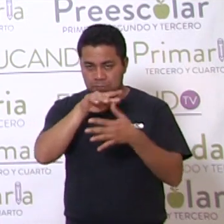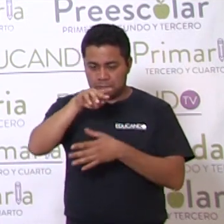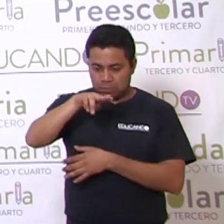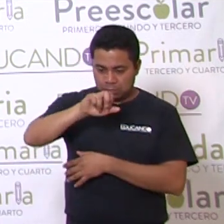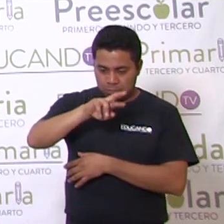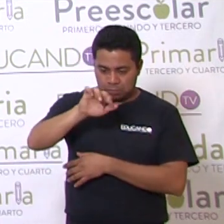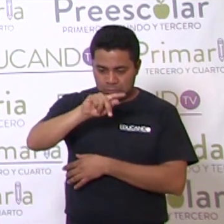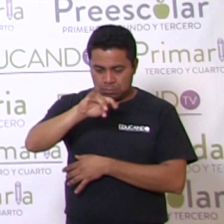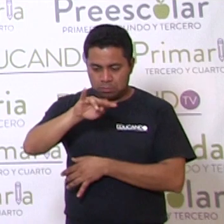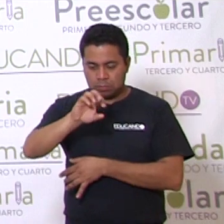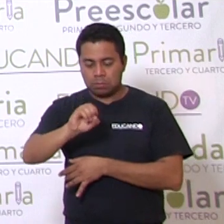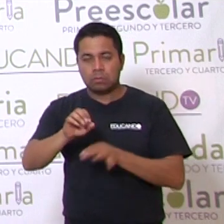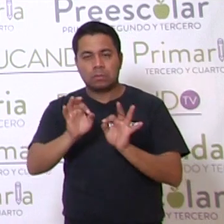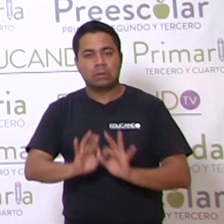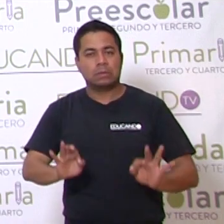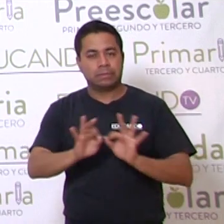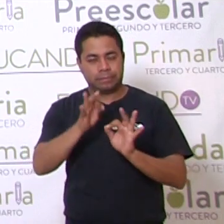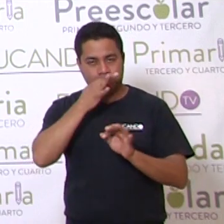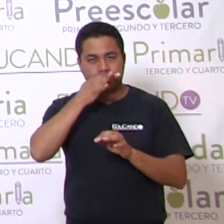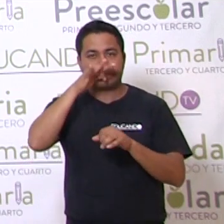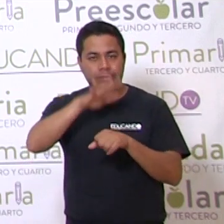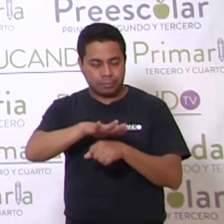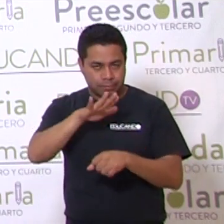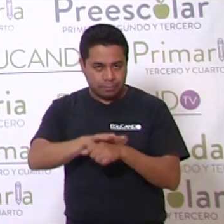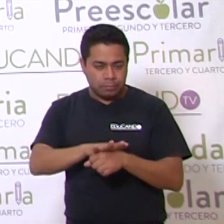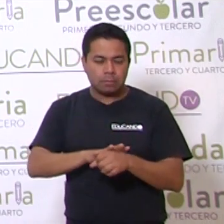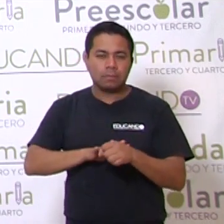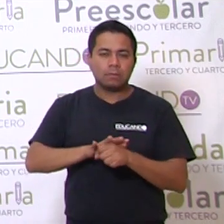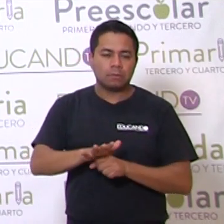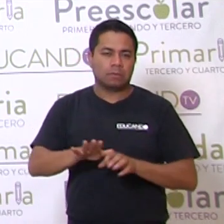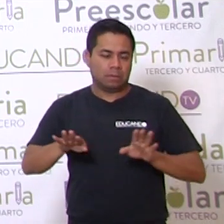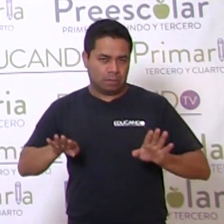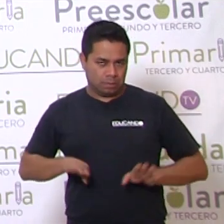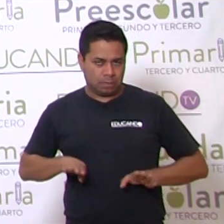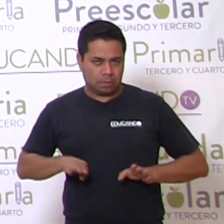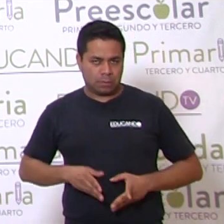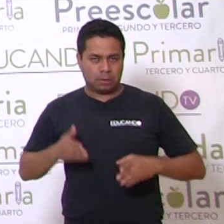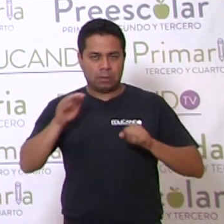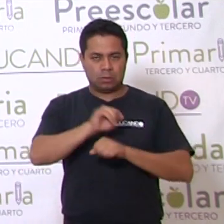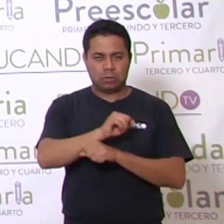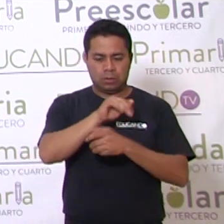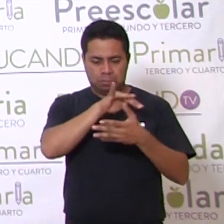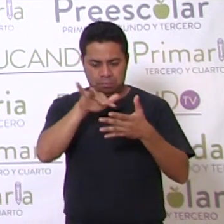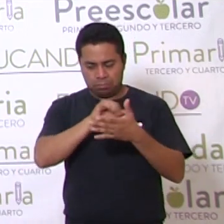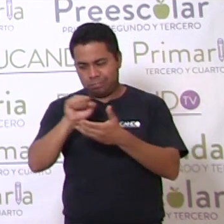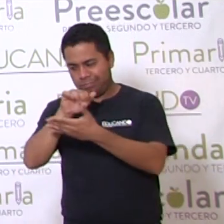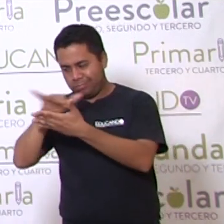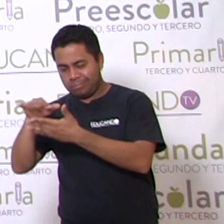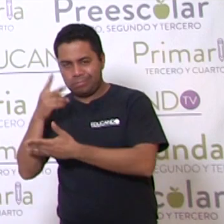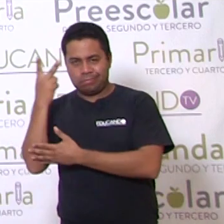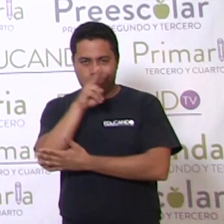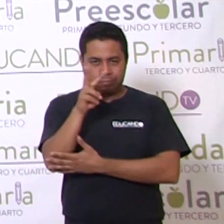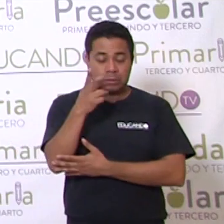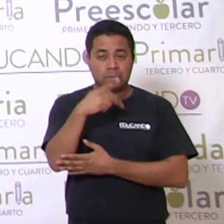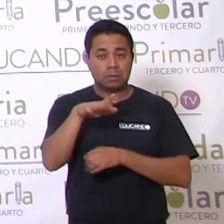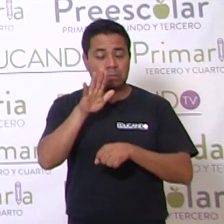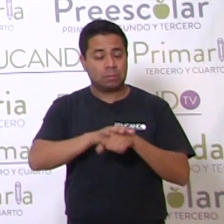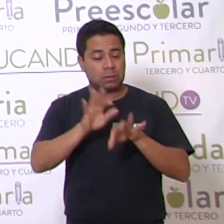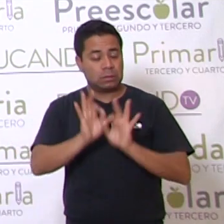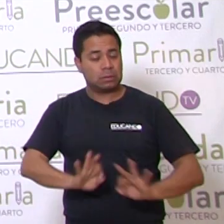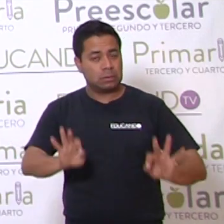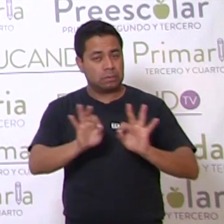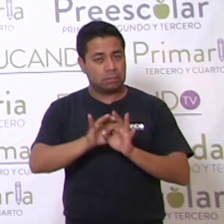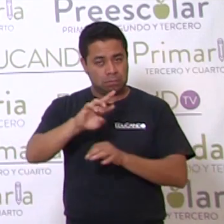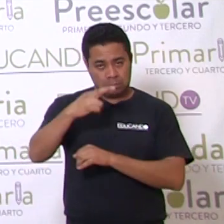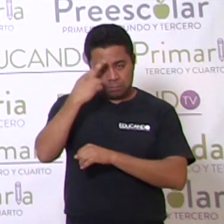Es importante mencionar y recordar algunas características de estos dos tipos de textos, pero más aún importante recordar